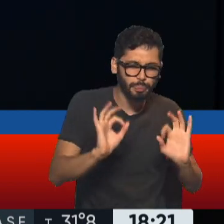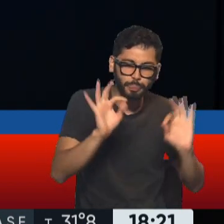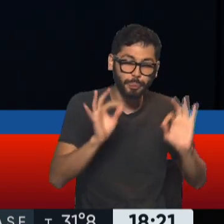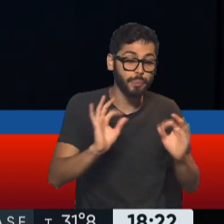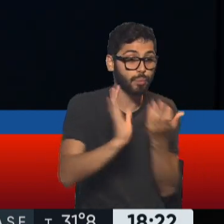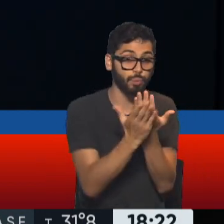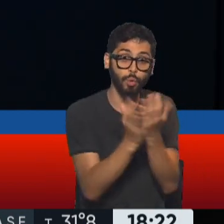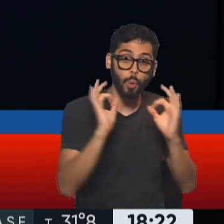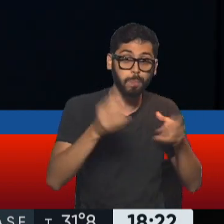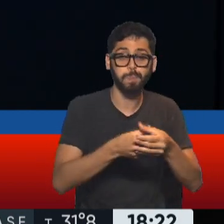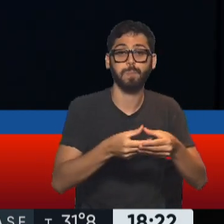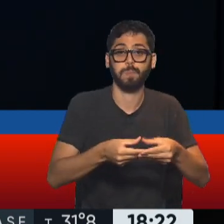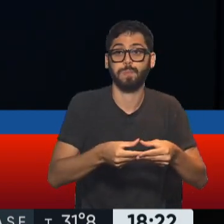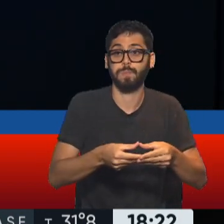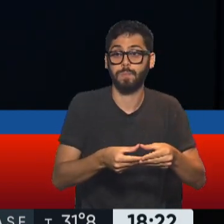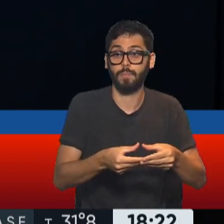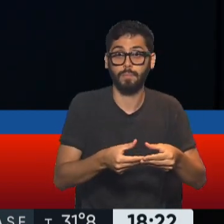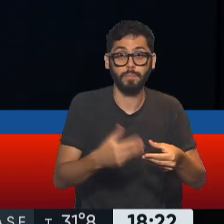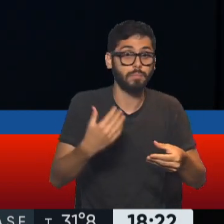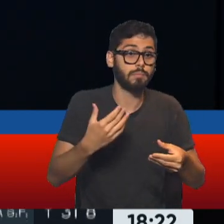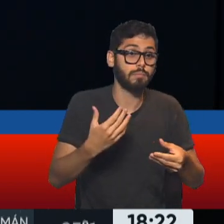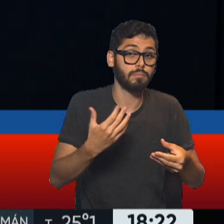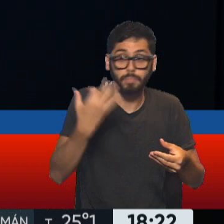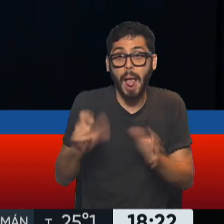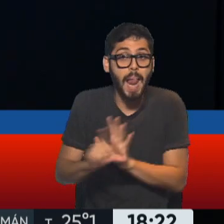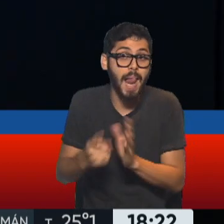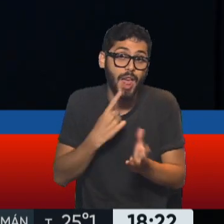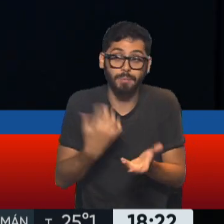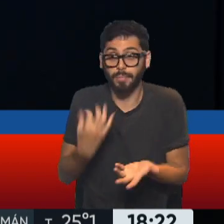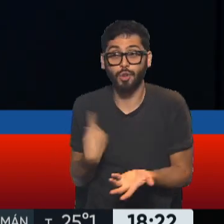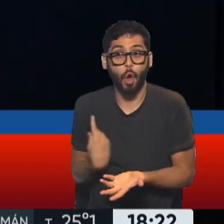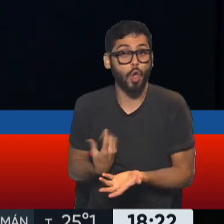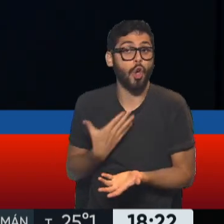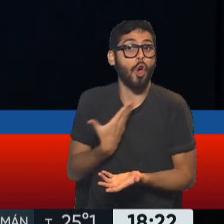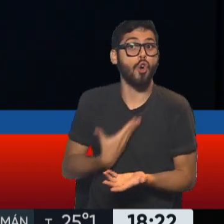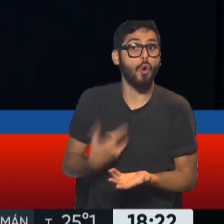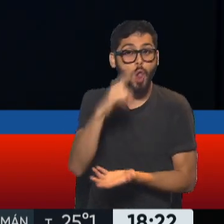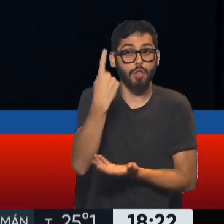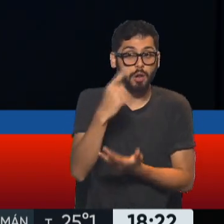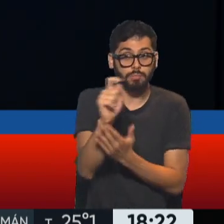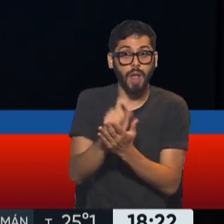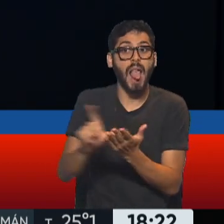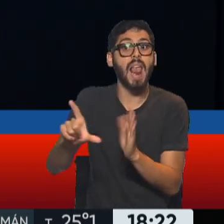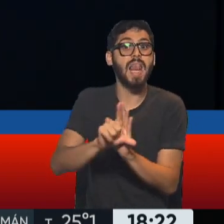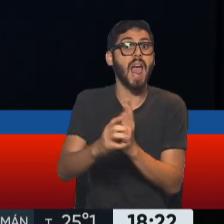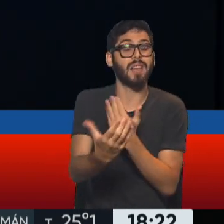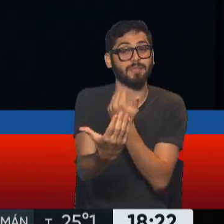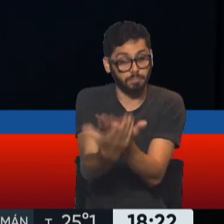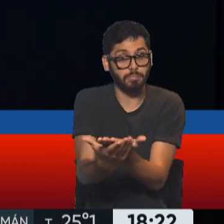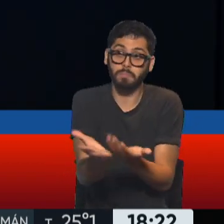tendrá, y esto es por ley, dado que nosotros mismos del Gobierno Nacional en su momento enviamos un proyecto de ley que es lo que consideramos que la